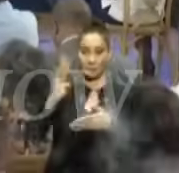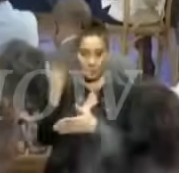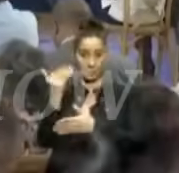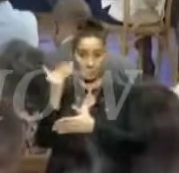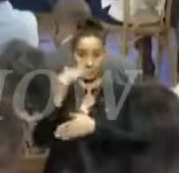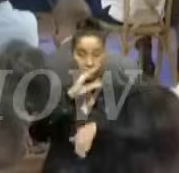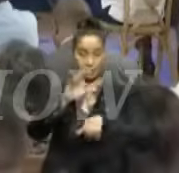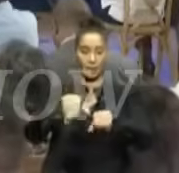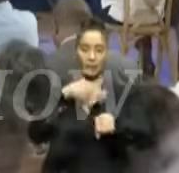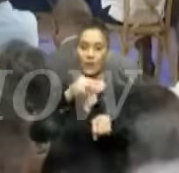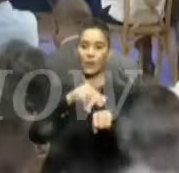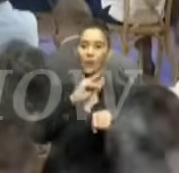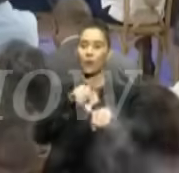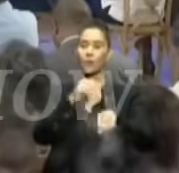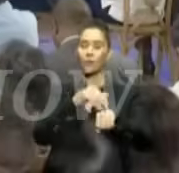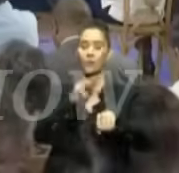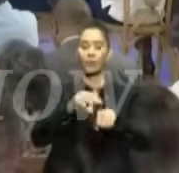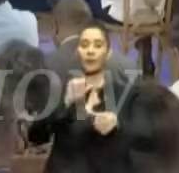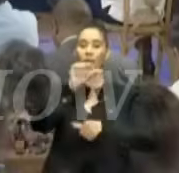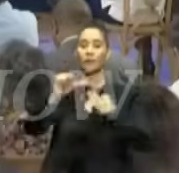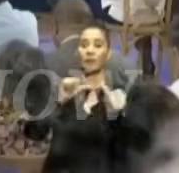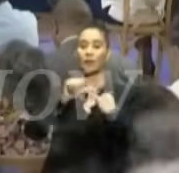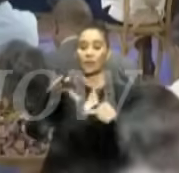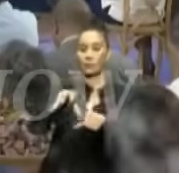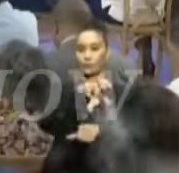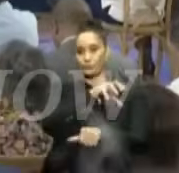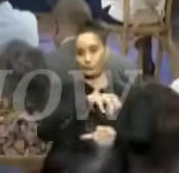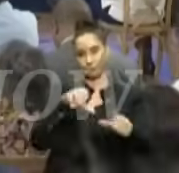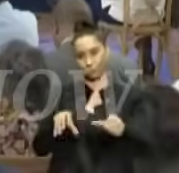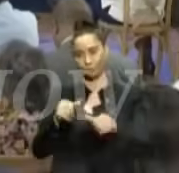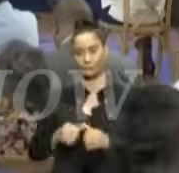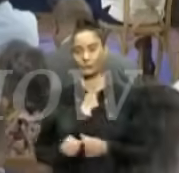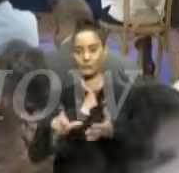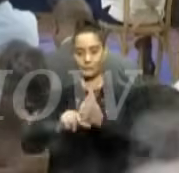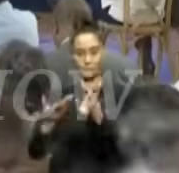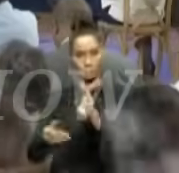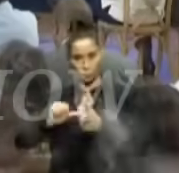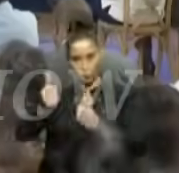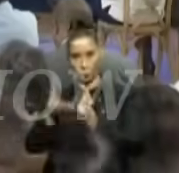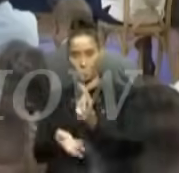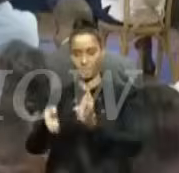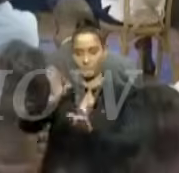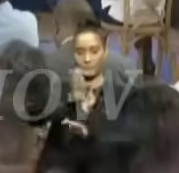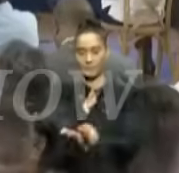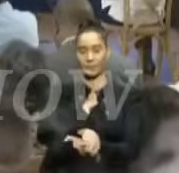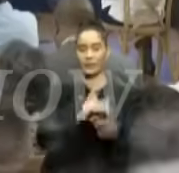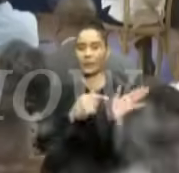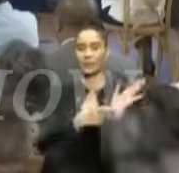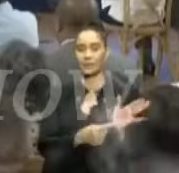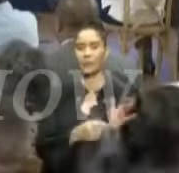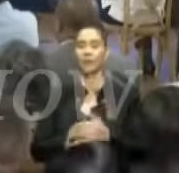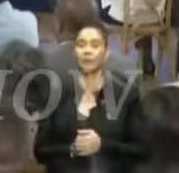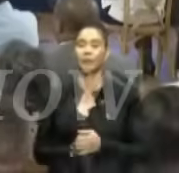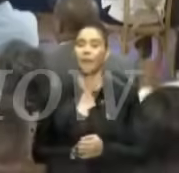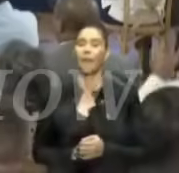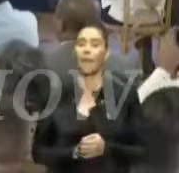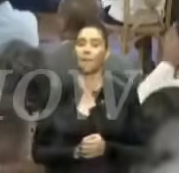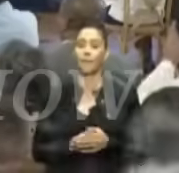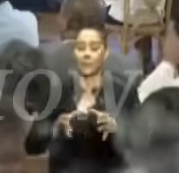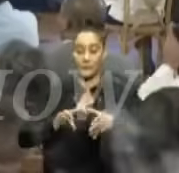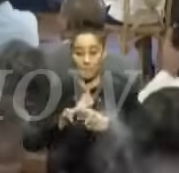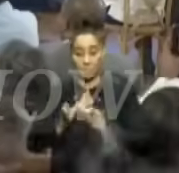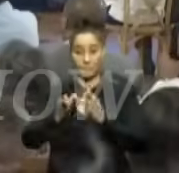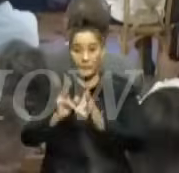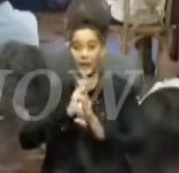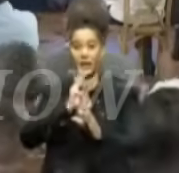de asua en cuanto a los pasamos a la próxima lámina en cuanto a los canales de